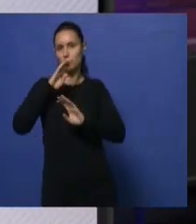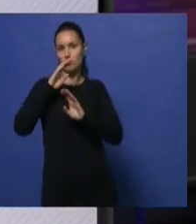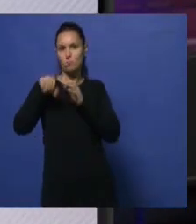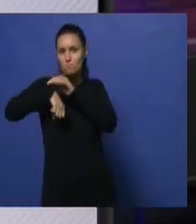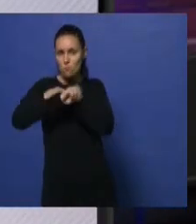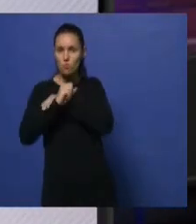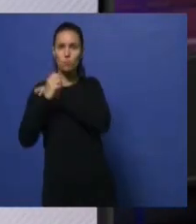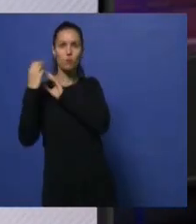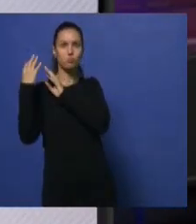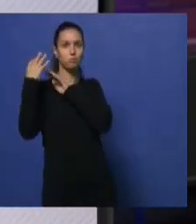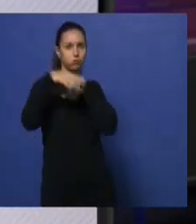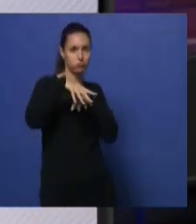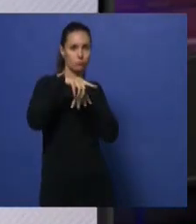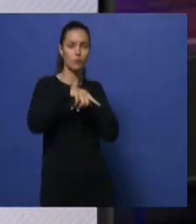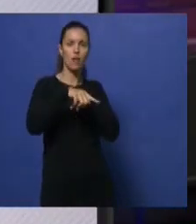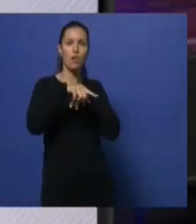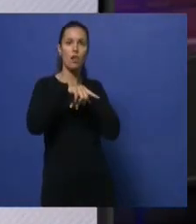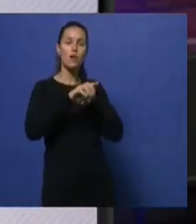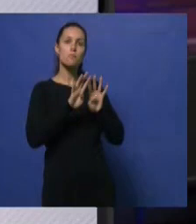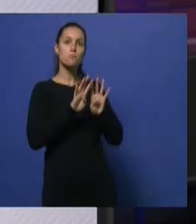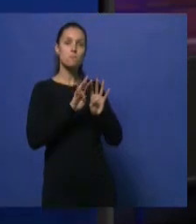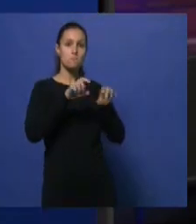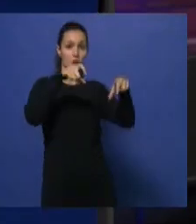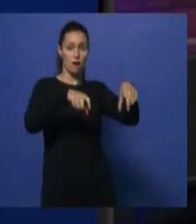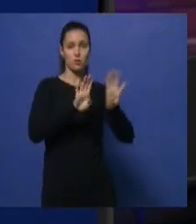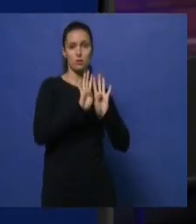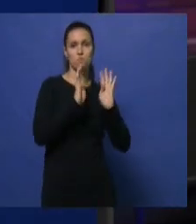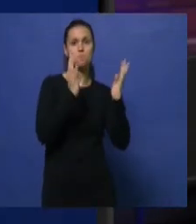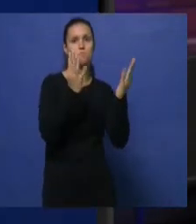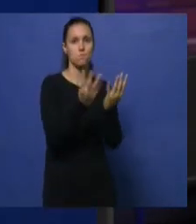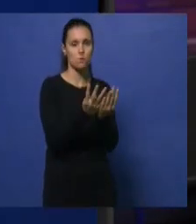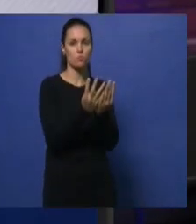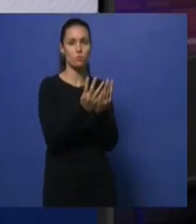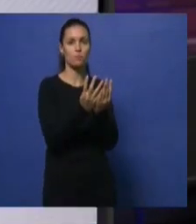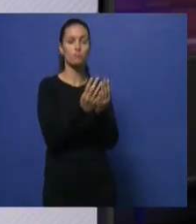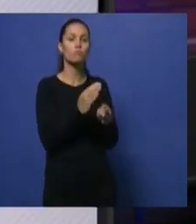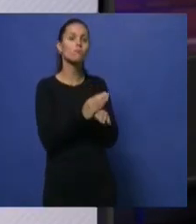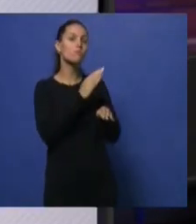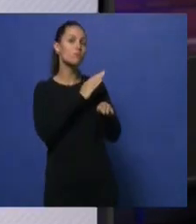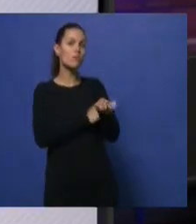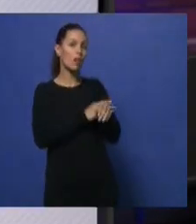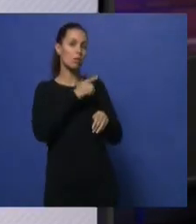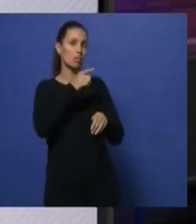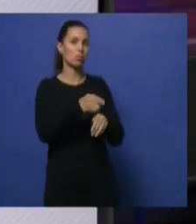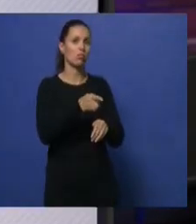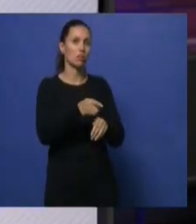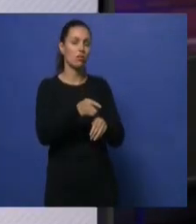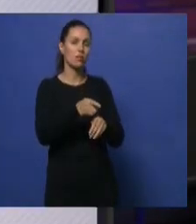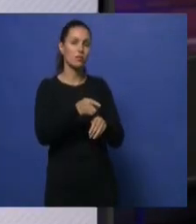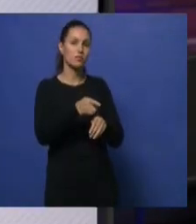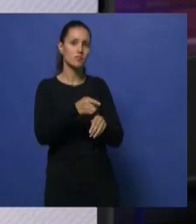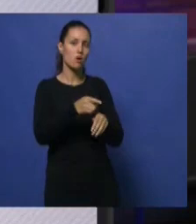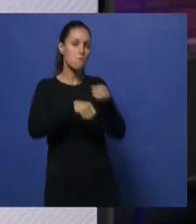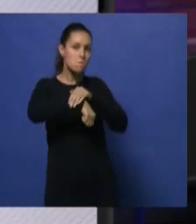depositados en el monumental donde se escribieron algunas páginas también históricas dentro de lo que es el mundo